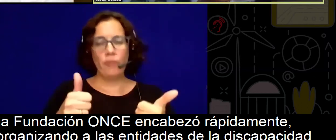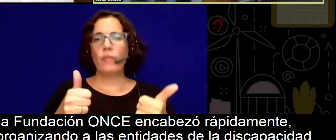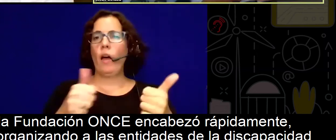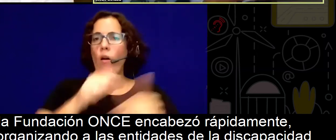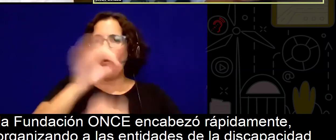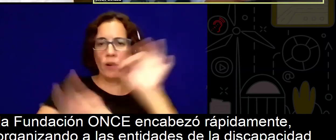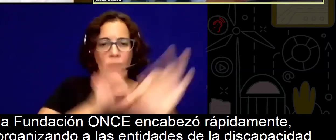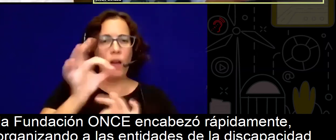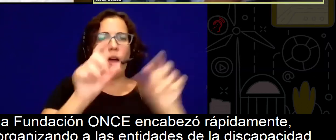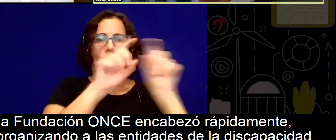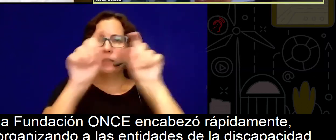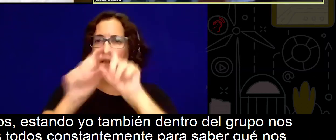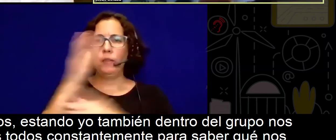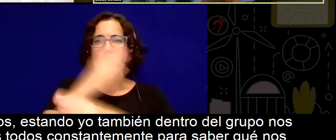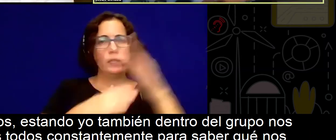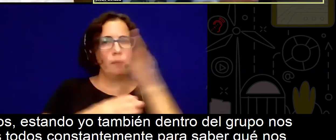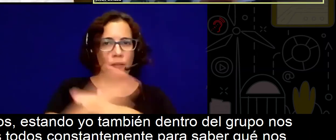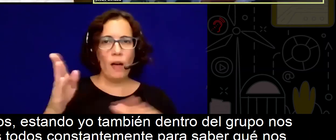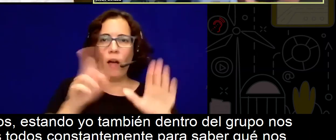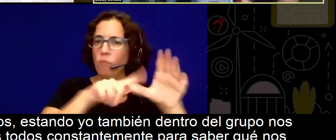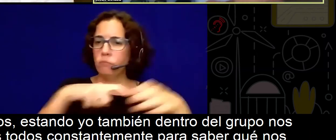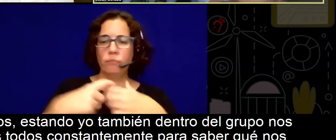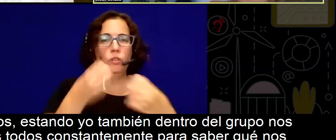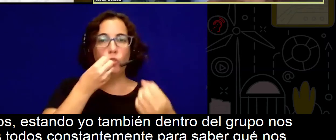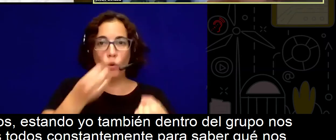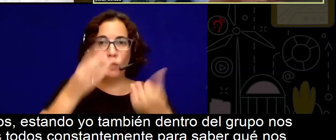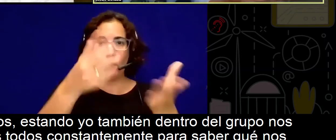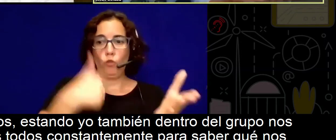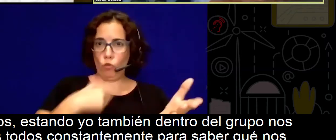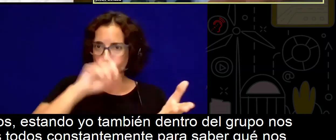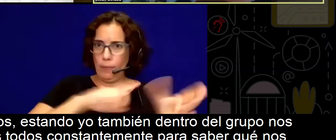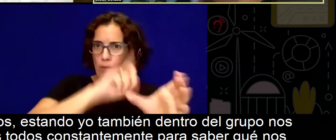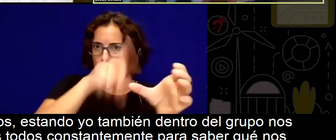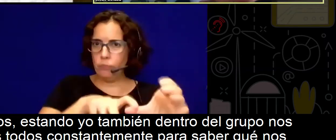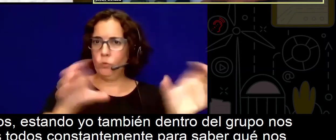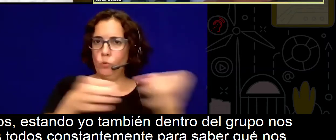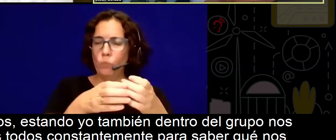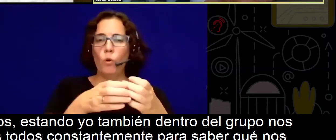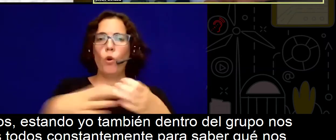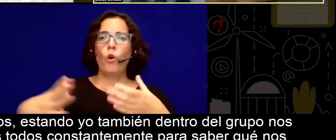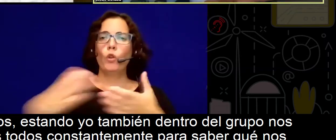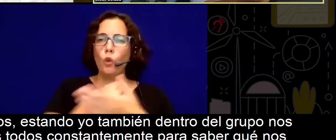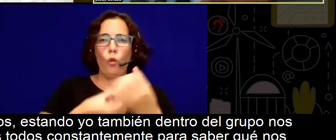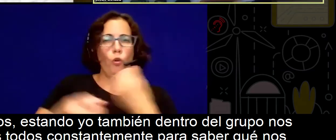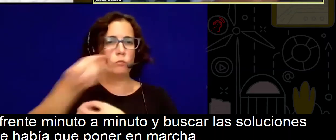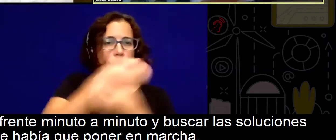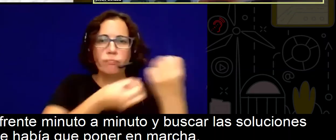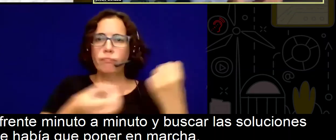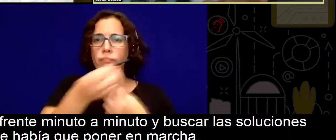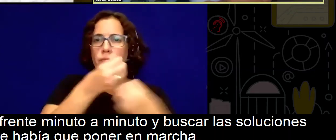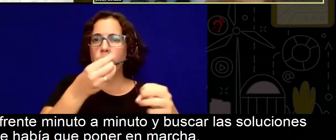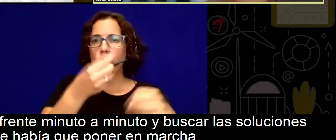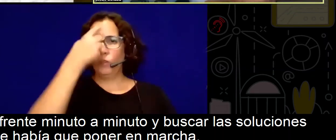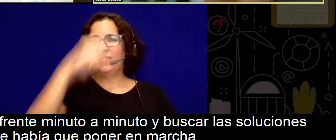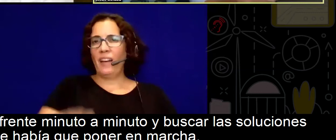organizando a las entidades de la discapacidad y comunicándonos, estando yo también dentro del grupo, nos comunicábamos todos constantemente para saber a qué nos